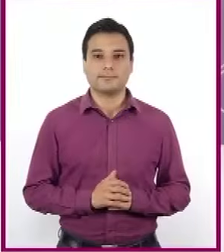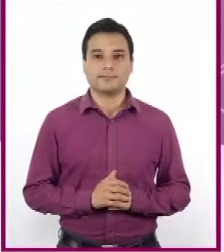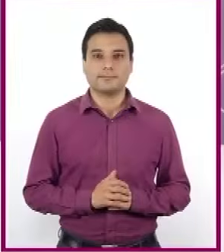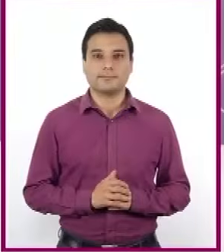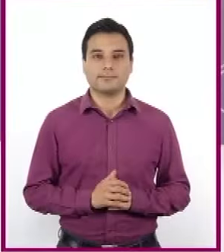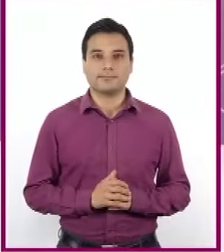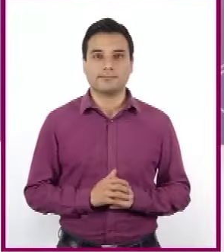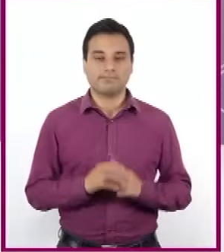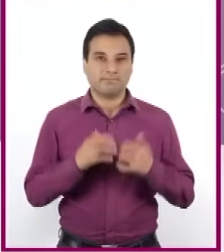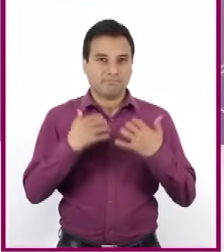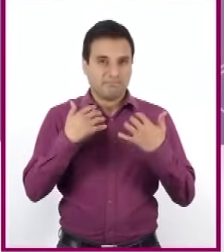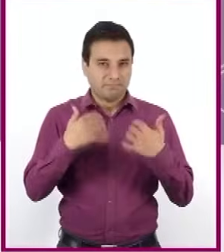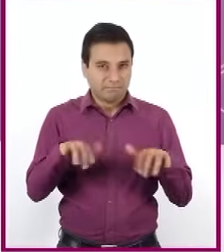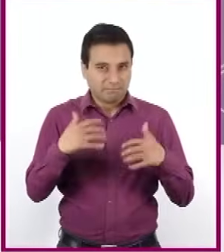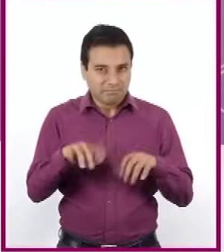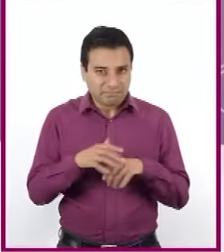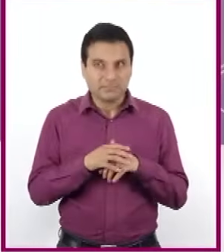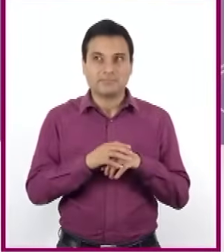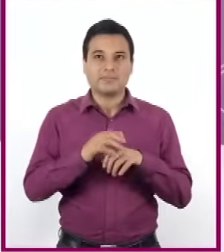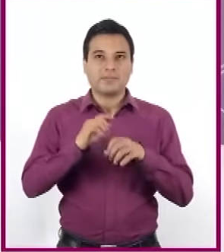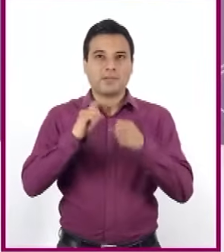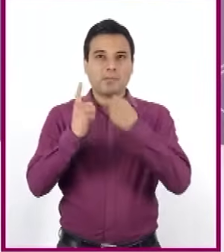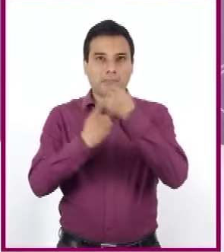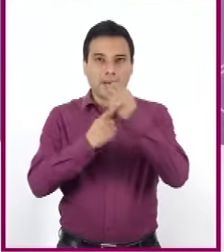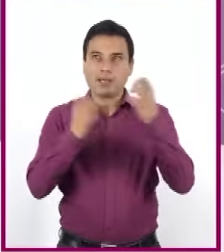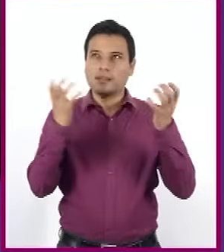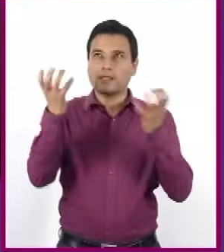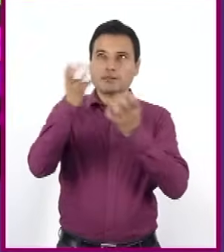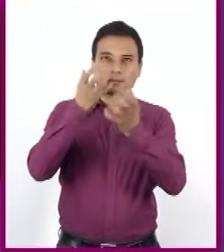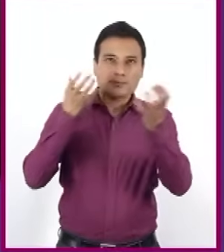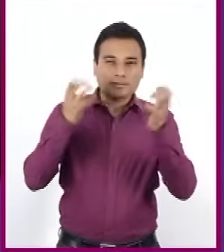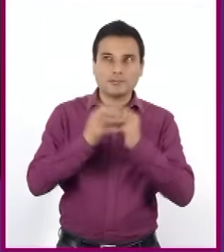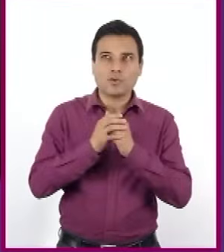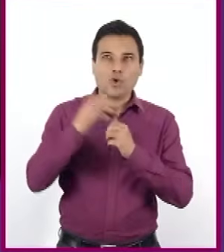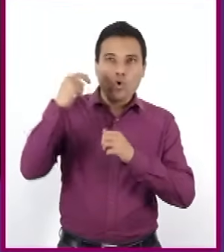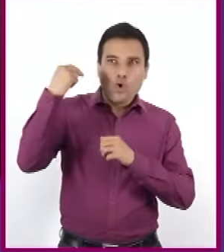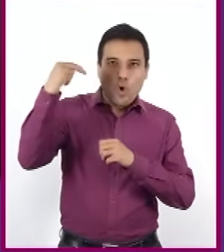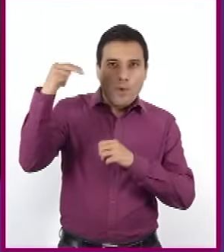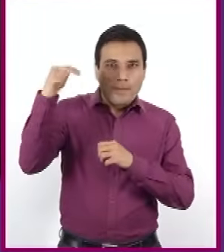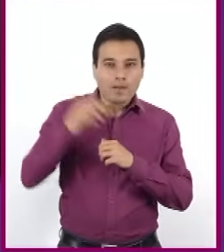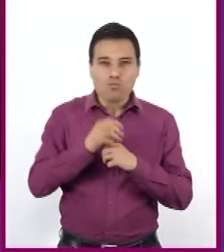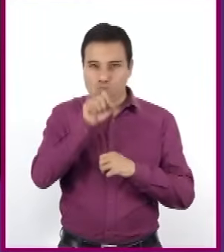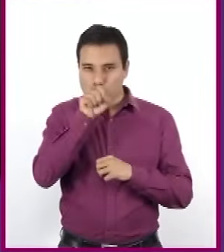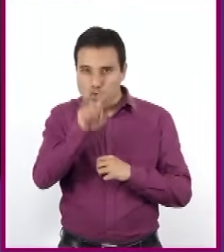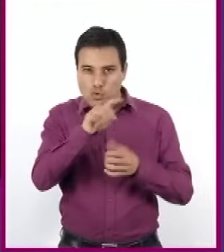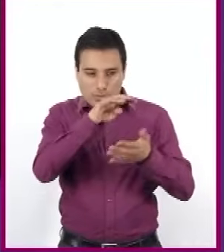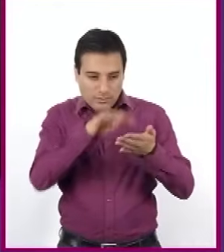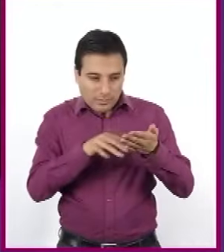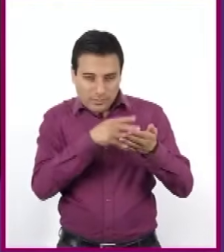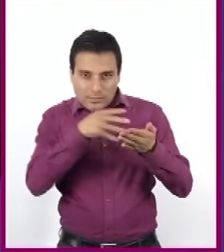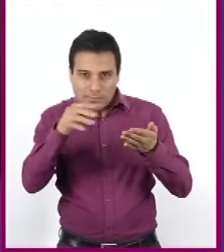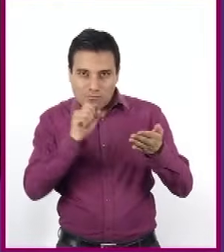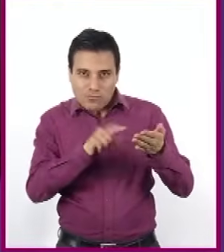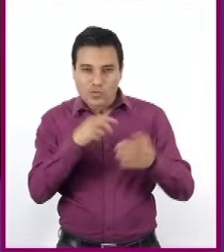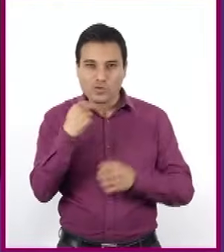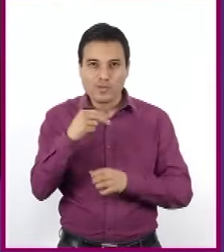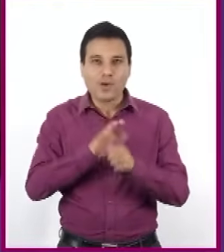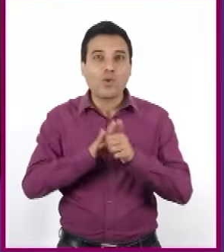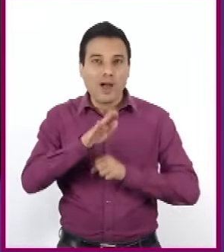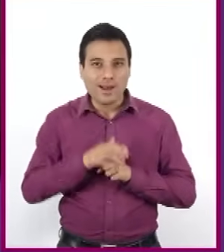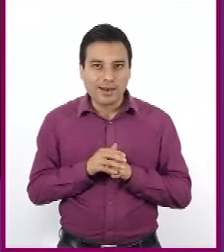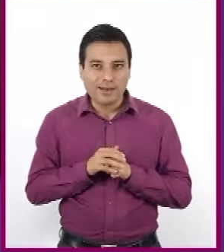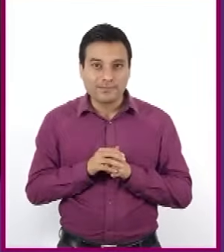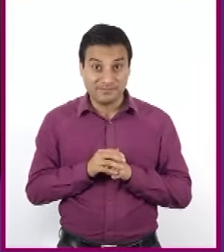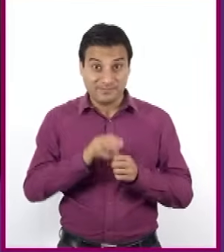¿Cuántos planetas y cuerpos celestes pueden encontrar en la tabla periódica? Entre los 118 elementos